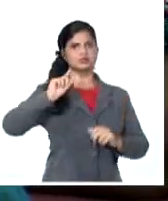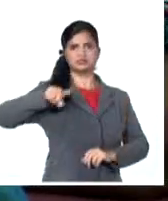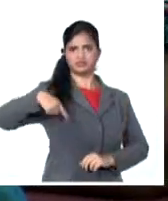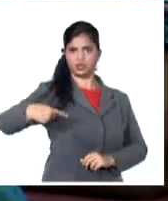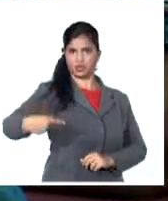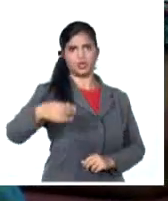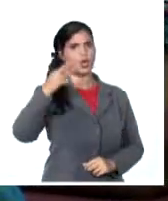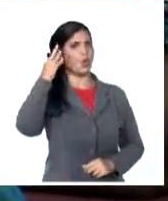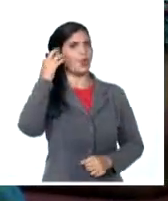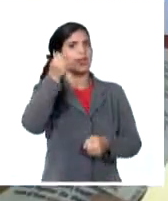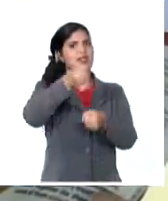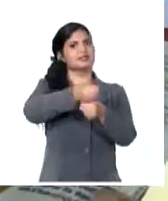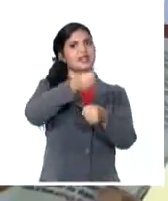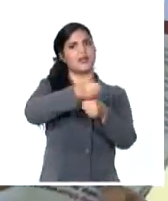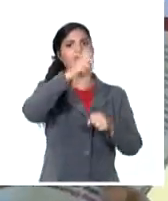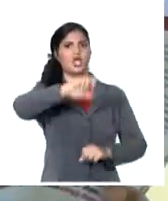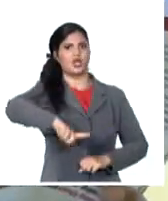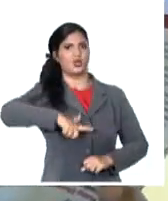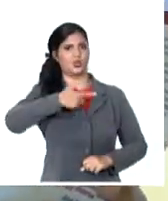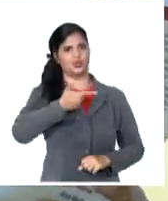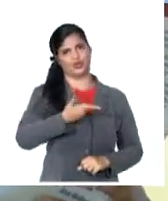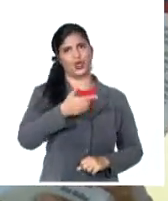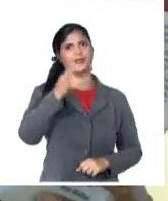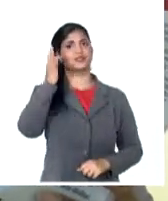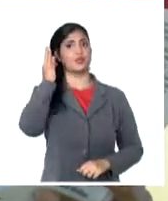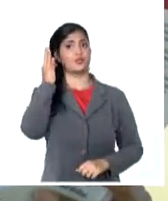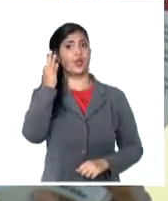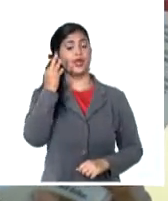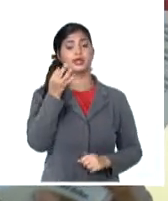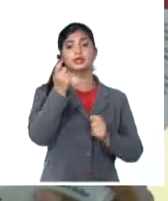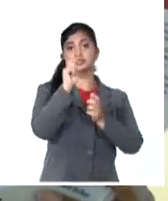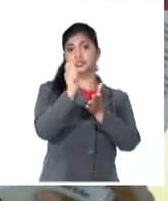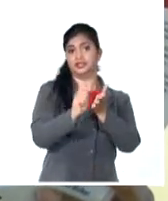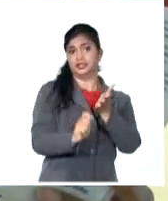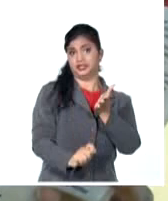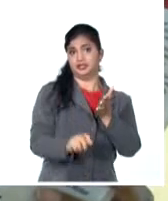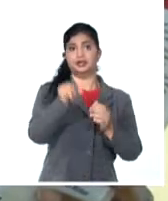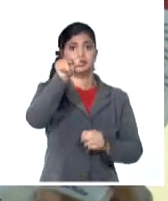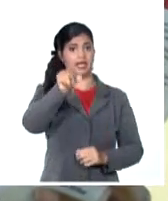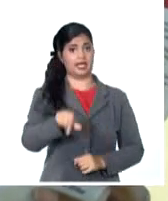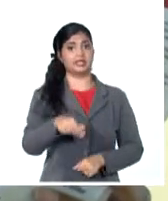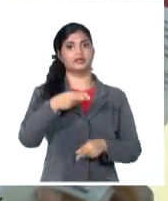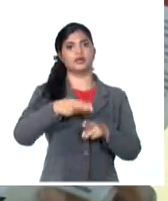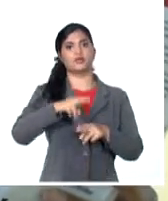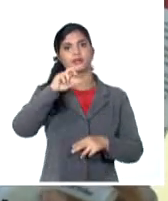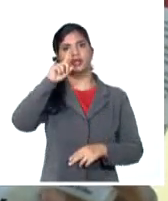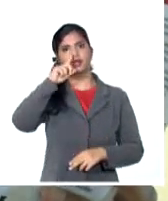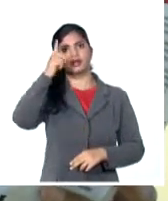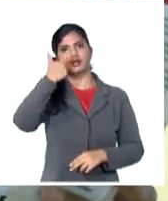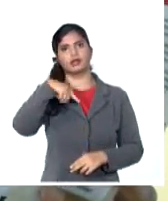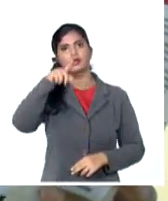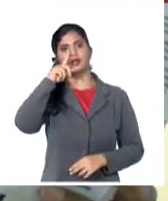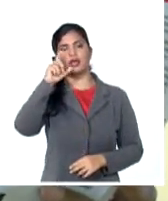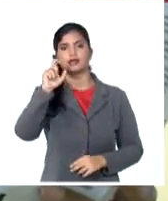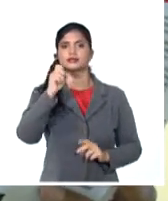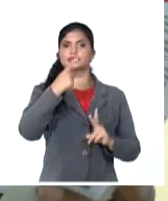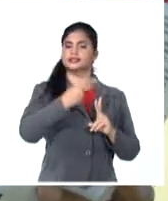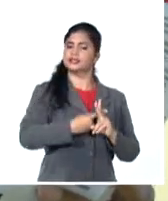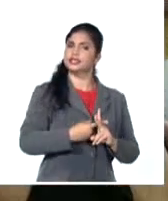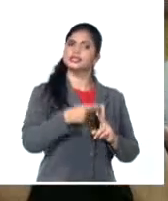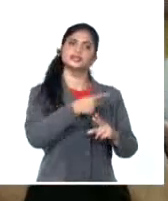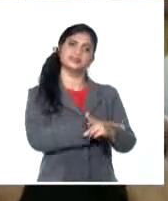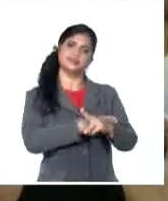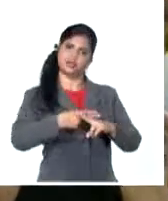sector de la cultura. La poetisa y Premio Nacional de Literatura Nancy Morejón compartió con los presentes su soneto Vilma